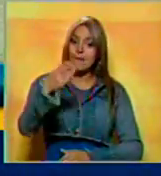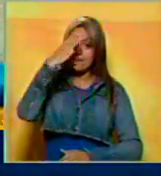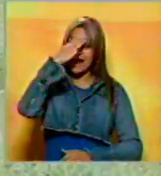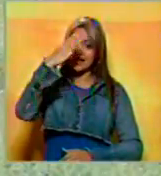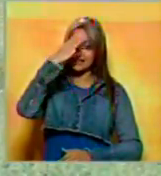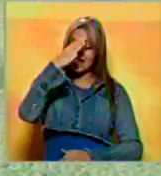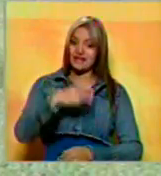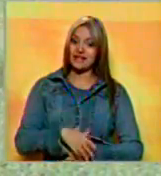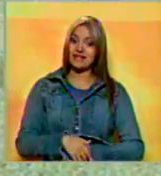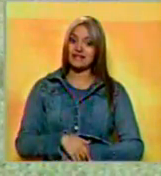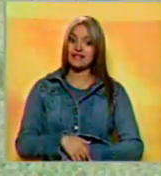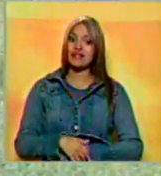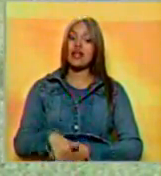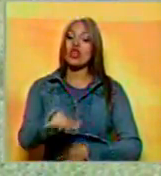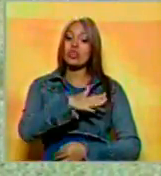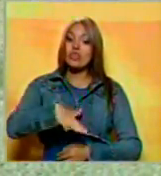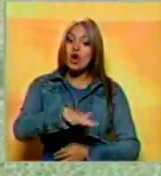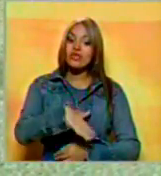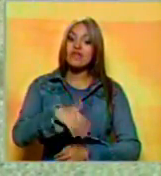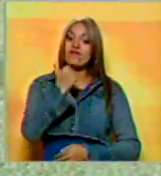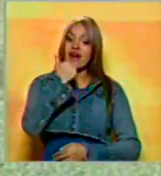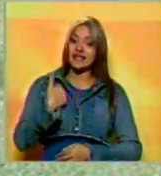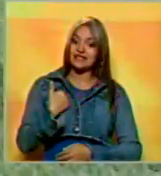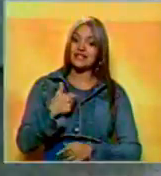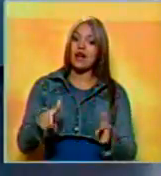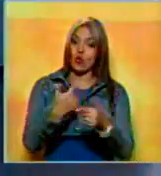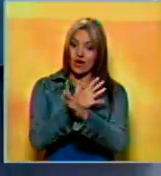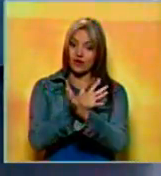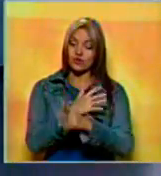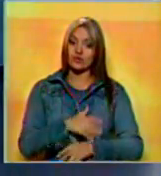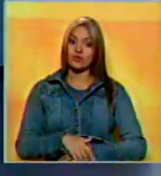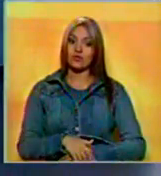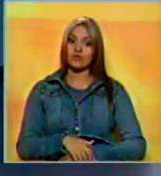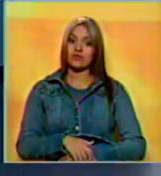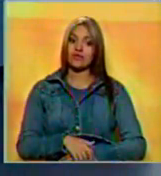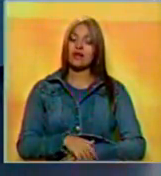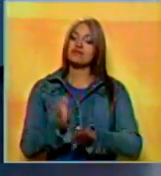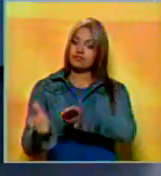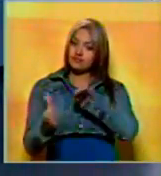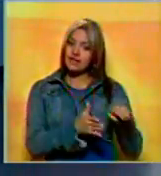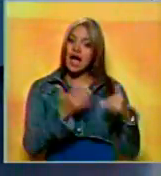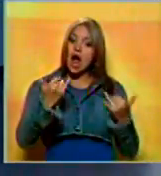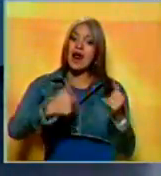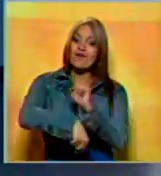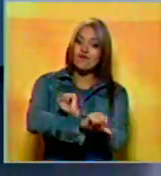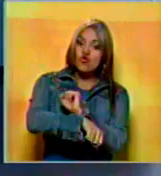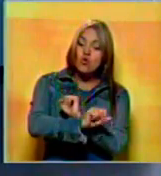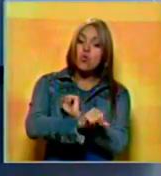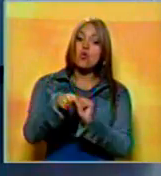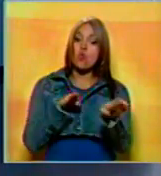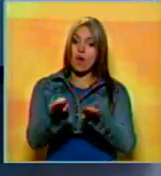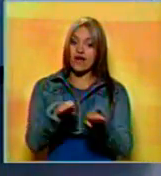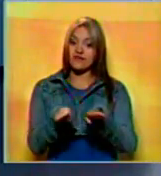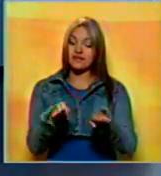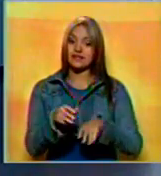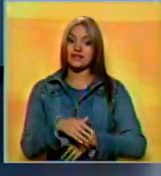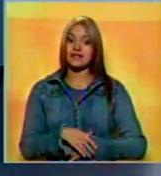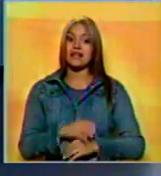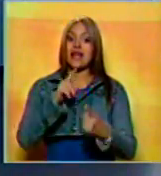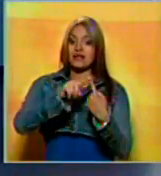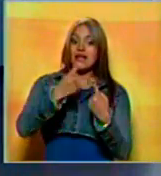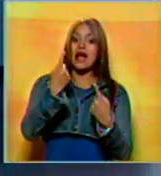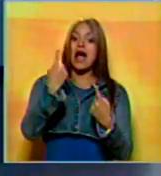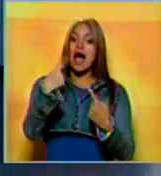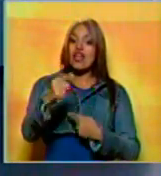del Magallanes en la ciudad de Valencia. Dejamos a un lado el béisbol, nos vamos al fútbol porque este jueves Joseph Martínez anotó